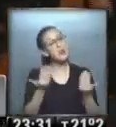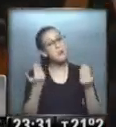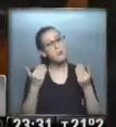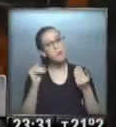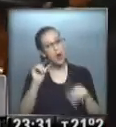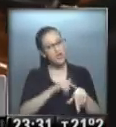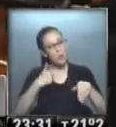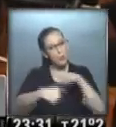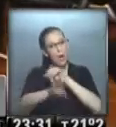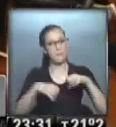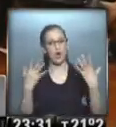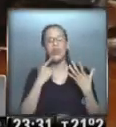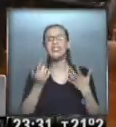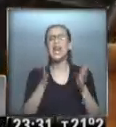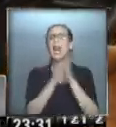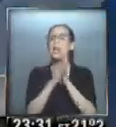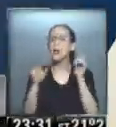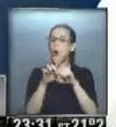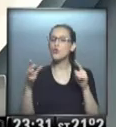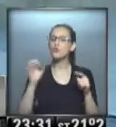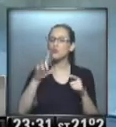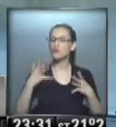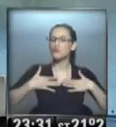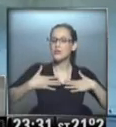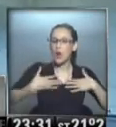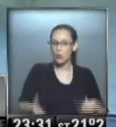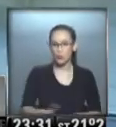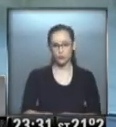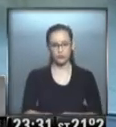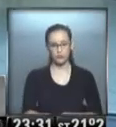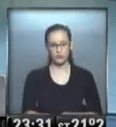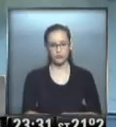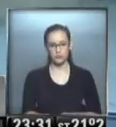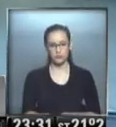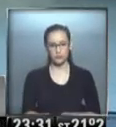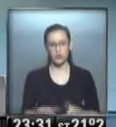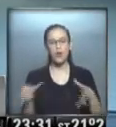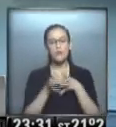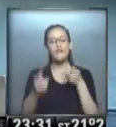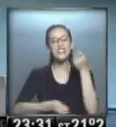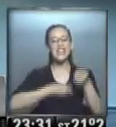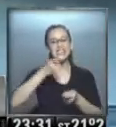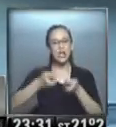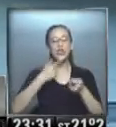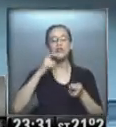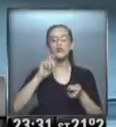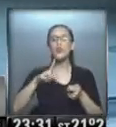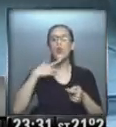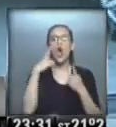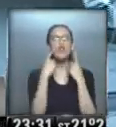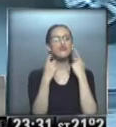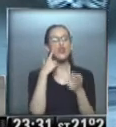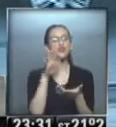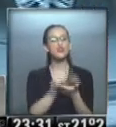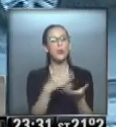le expresan que rezan por su mejoría. La Unidad de Información Financiera definió los procedimientos para el control del lavado